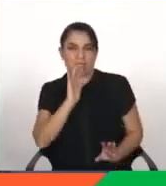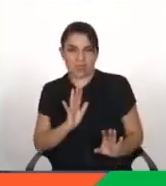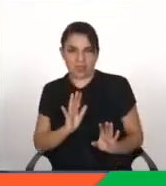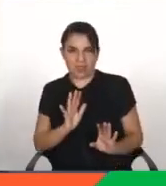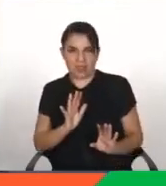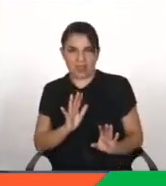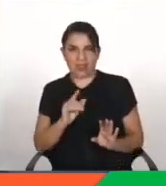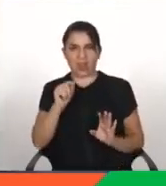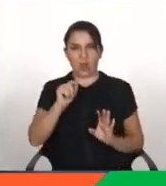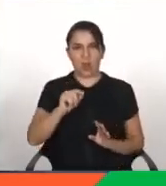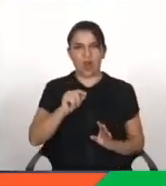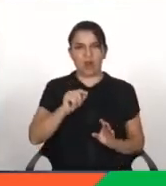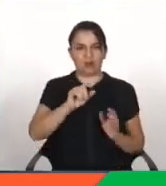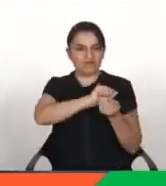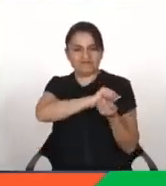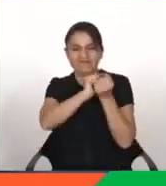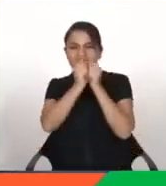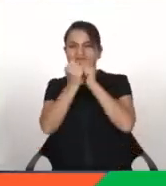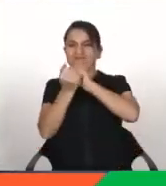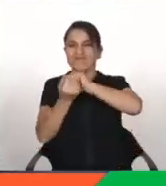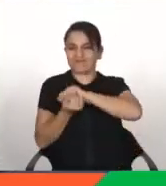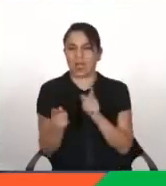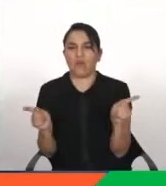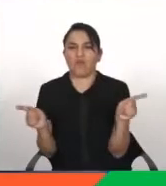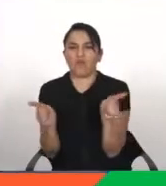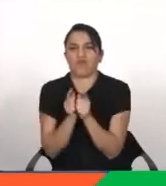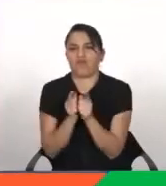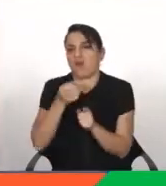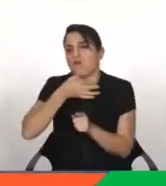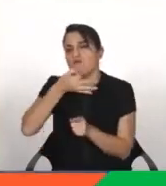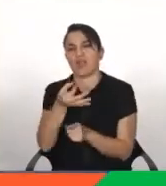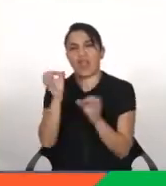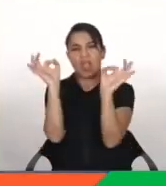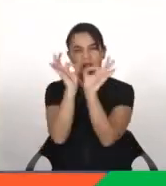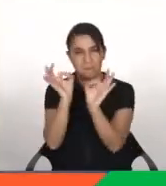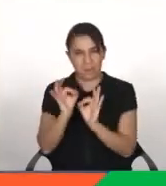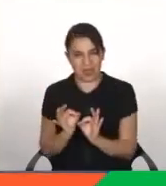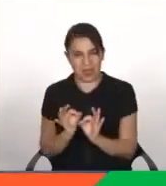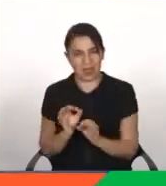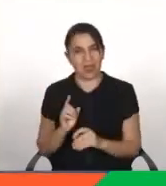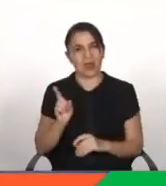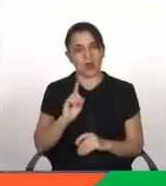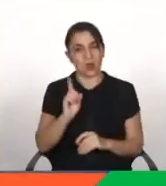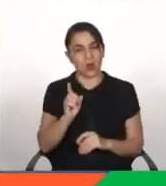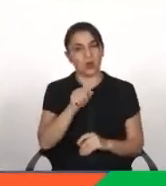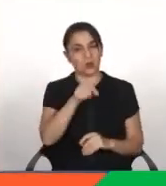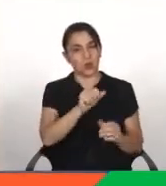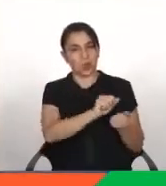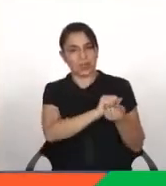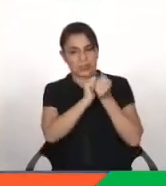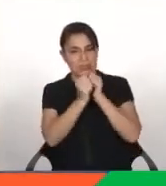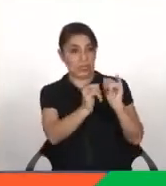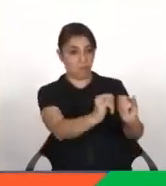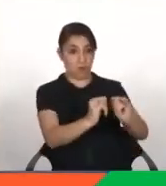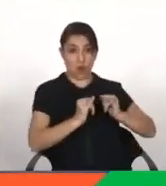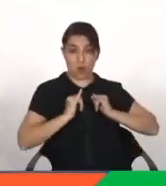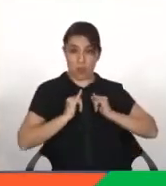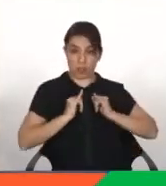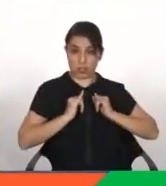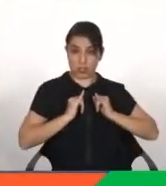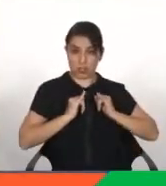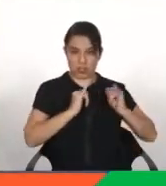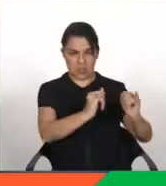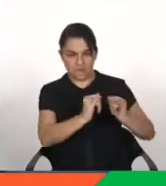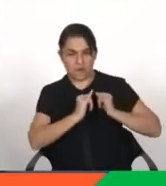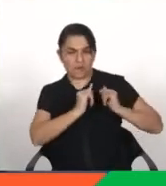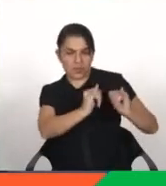rebajar, o sea, creo que es traducir, ¿sabes? Tampoco es menor ese nivel en el sentido de que sea peor, o sea, al final tú traduces, tú tienes una información que tú por tu formación